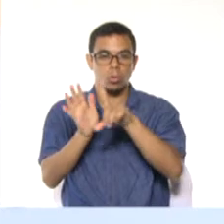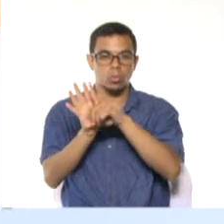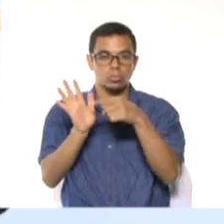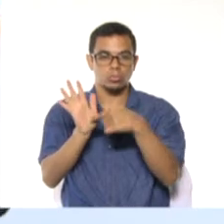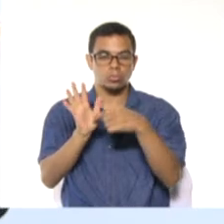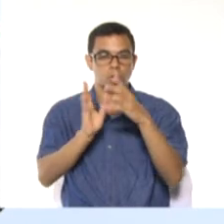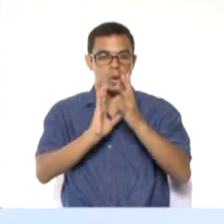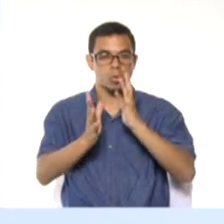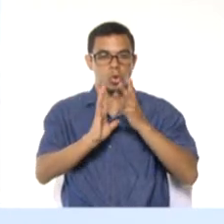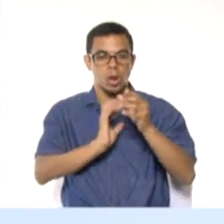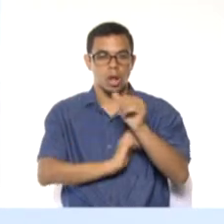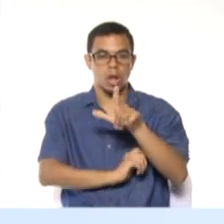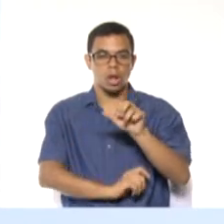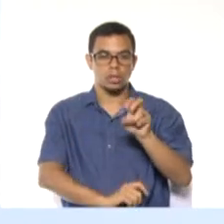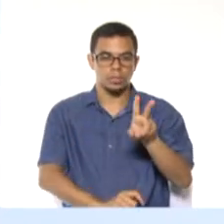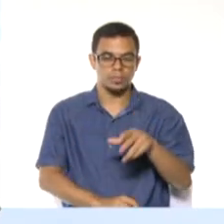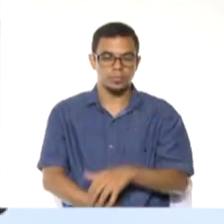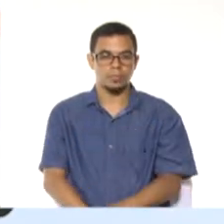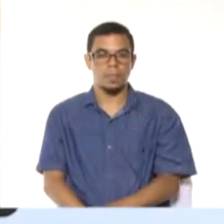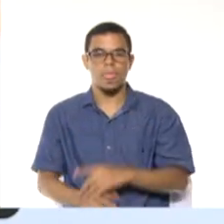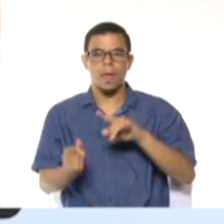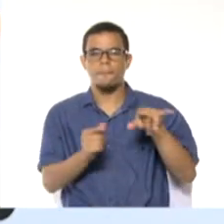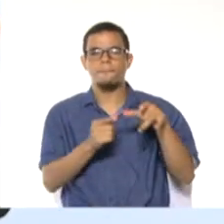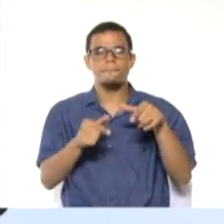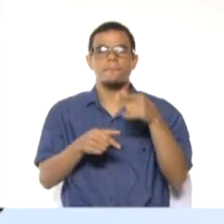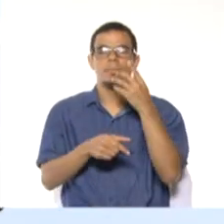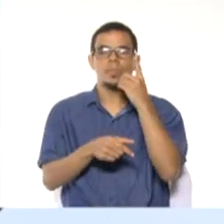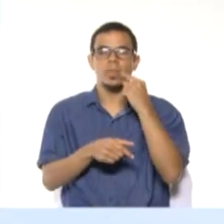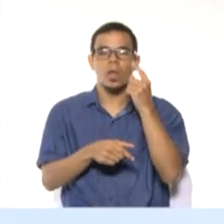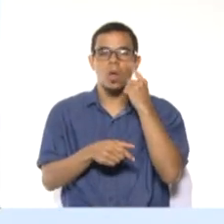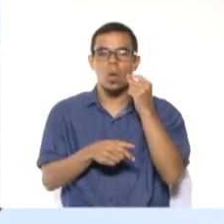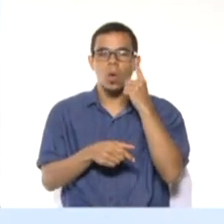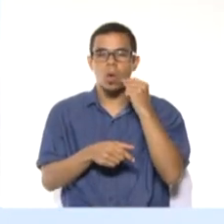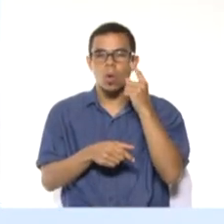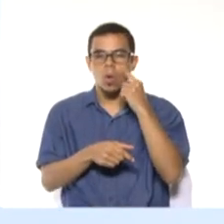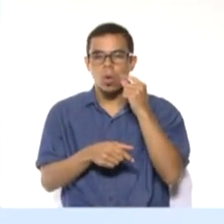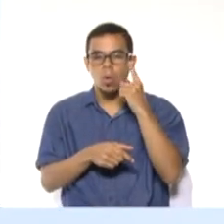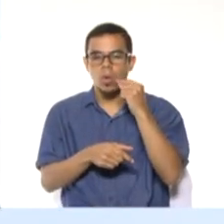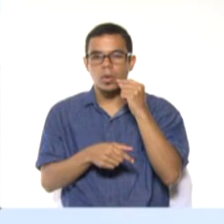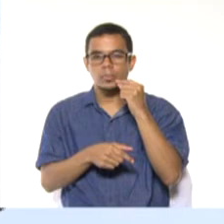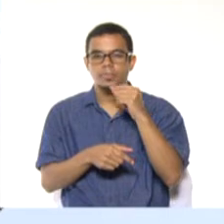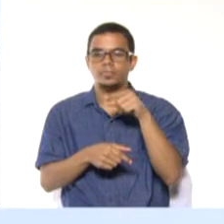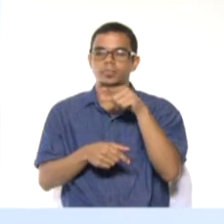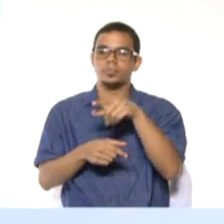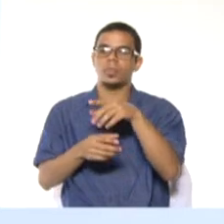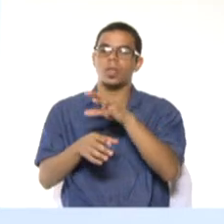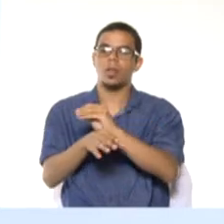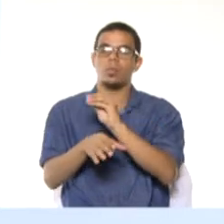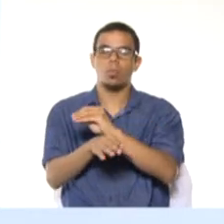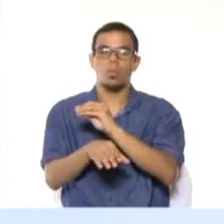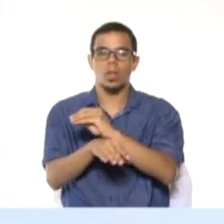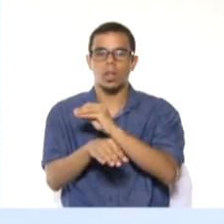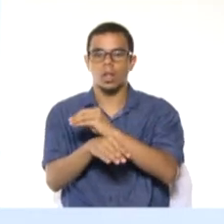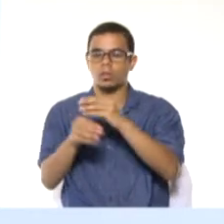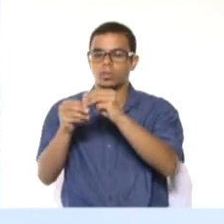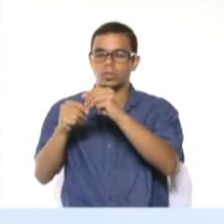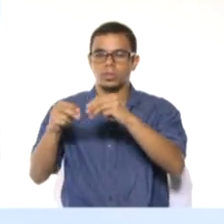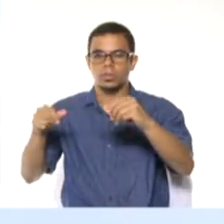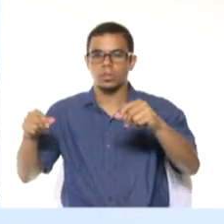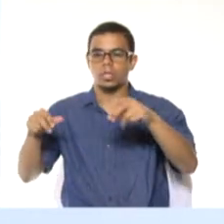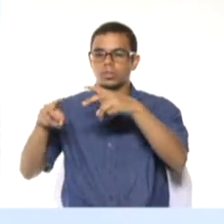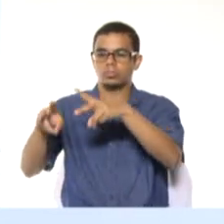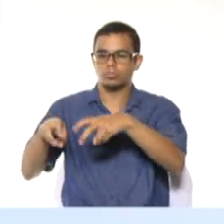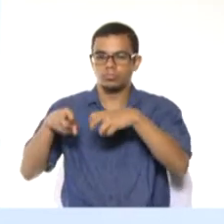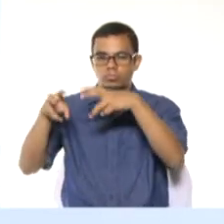hablar de la soberanía alimentaria y de las experiencias agroecológicas. ¿Qué importancia tienen? Vamos a